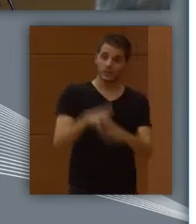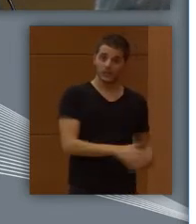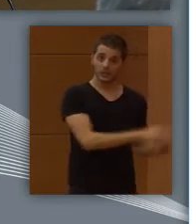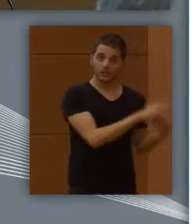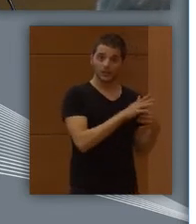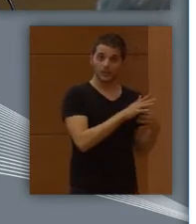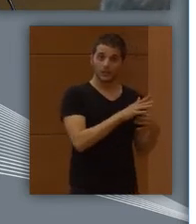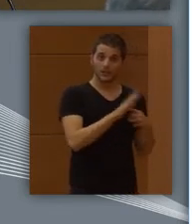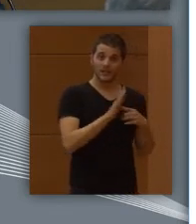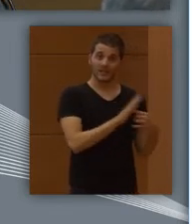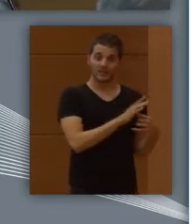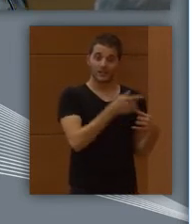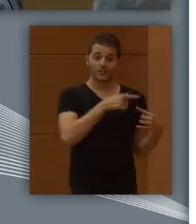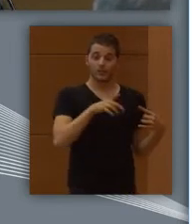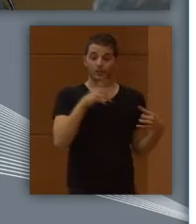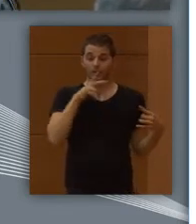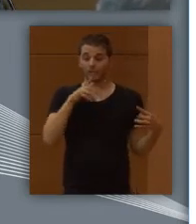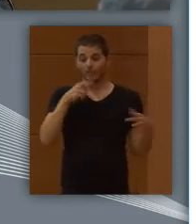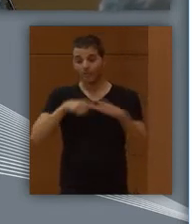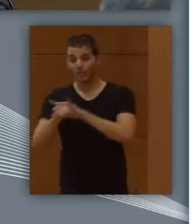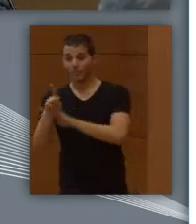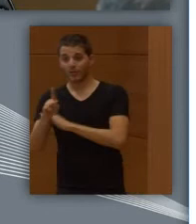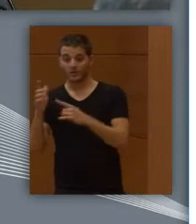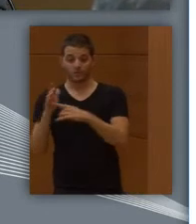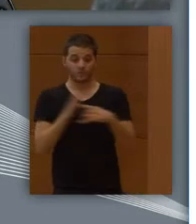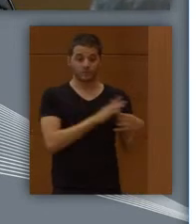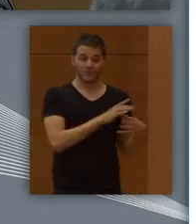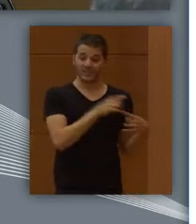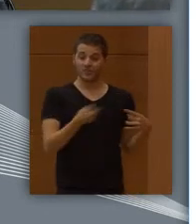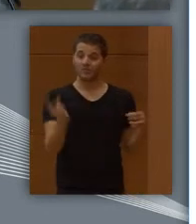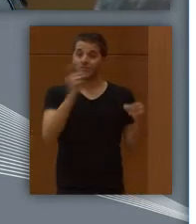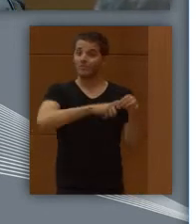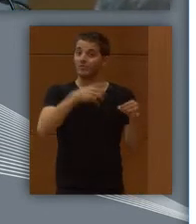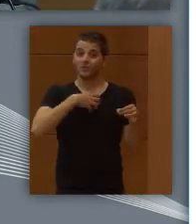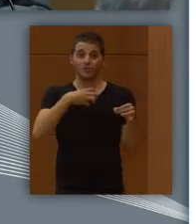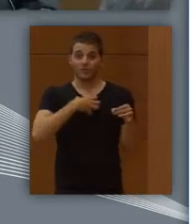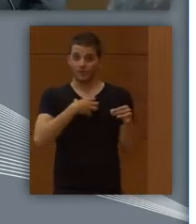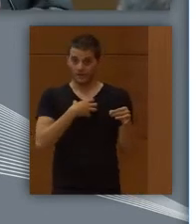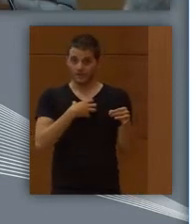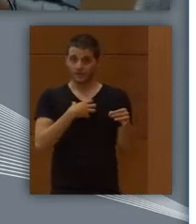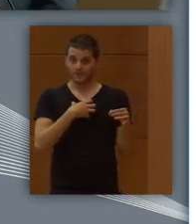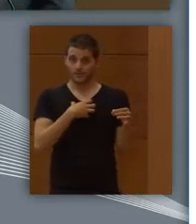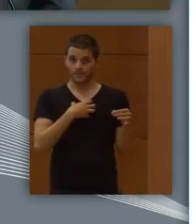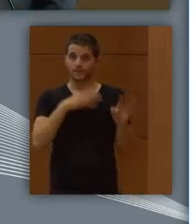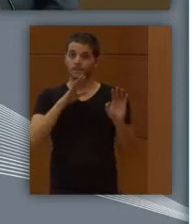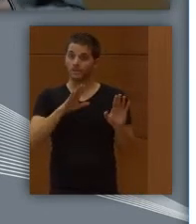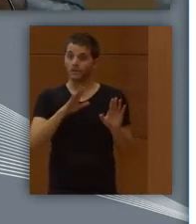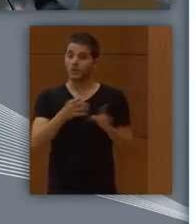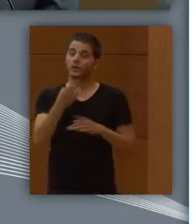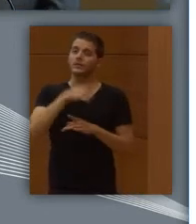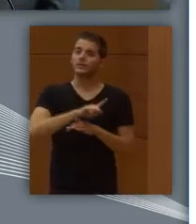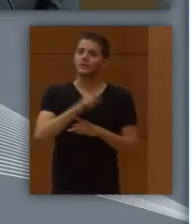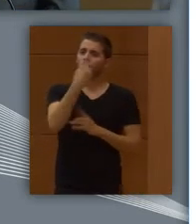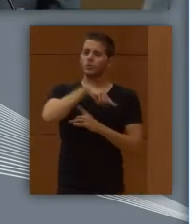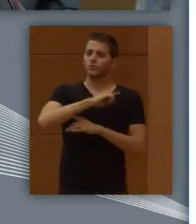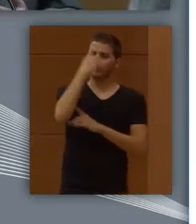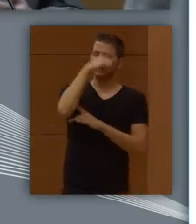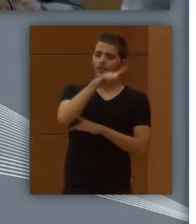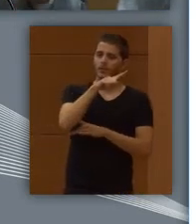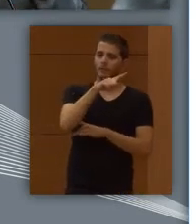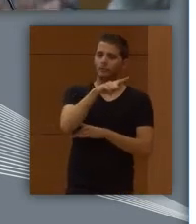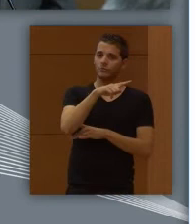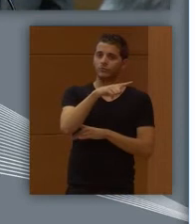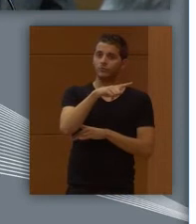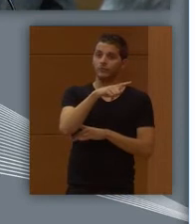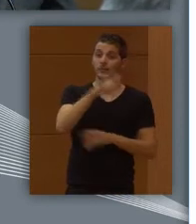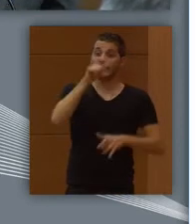van a quedar al margen de ese progreso, no podrán participar de ese progreso. Pero por otra parte, paradójicamente, sabemos